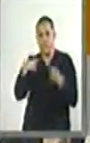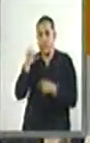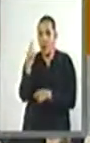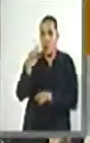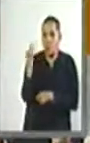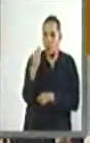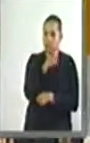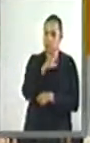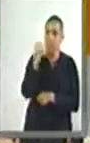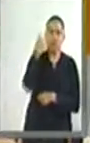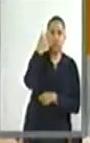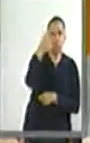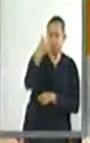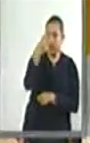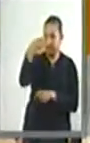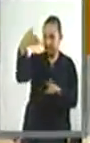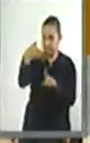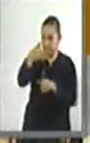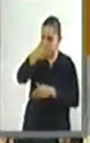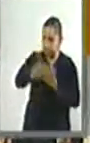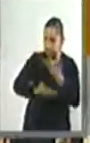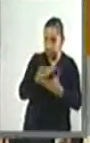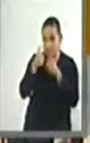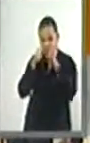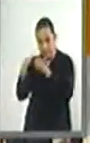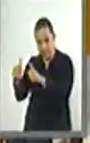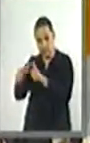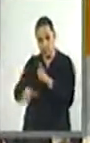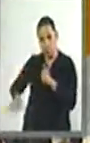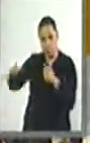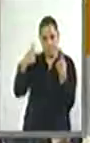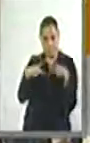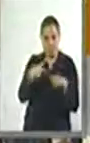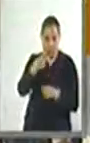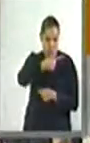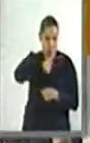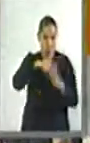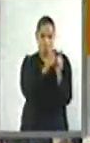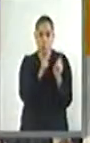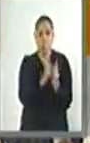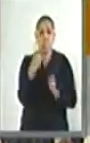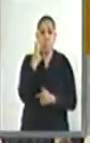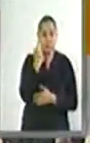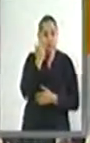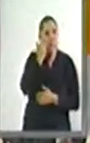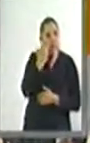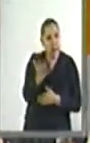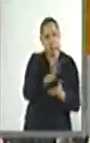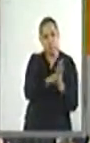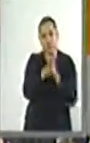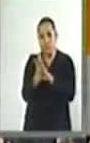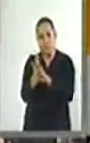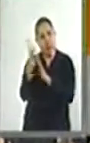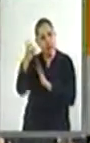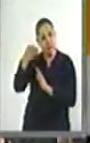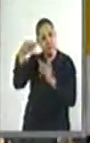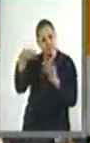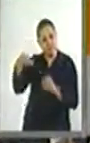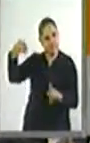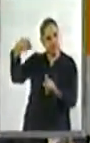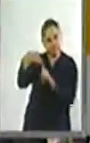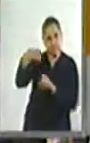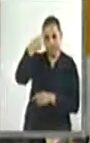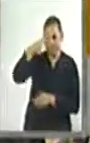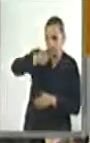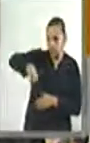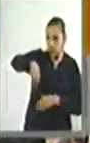favor de informar a la ciudadanía y de consolidar un servicio que contribuya a la construcción de un México más seguro y en paz como todos